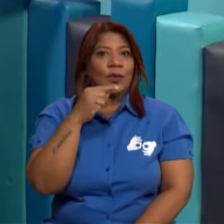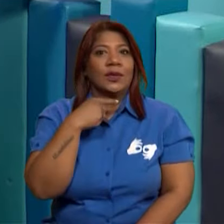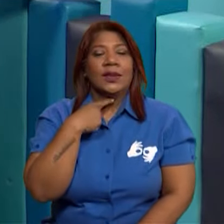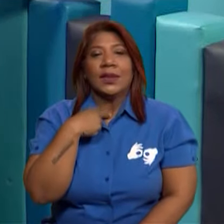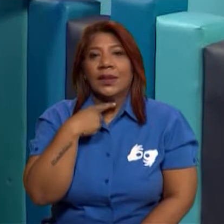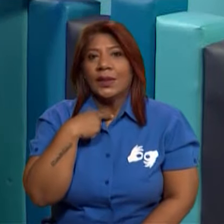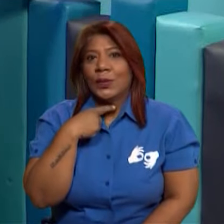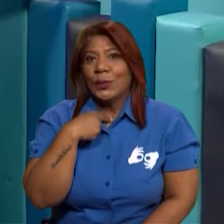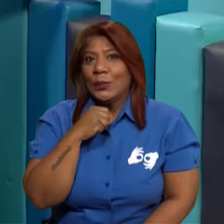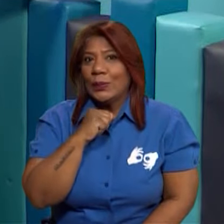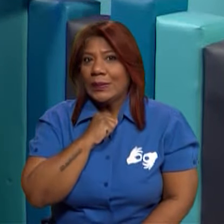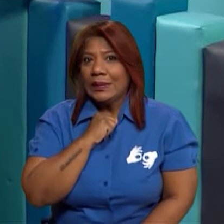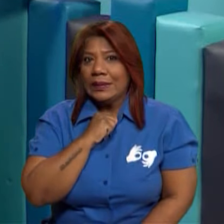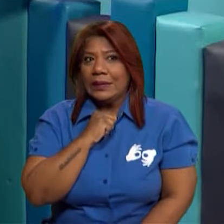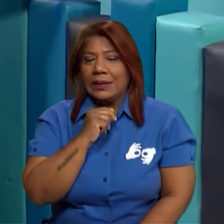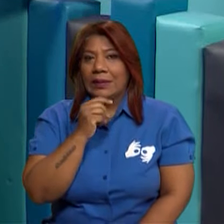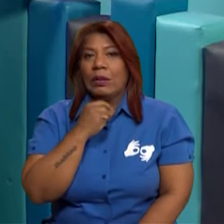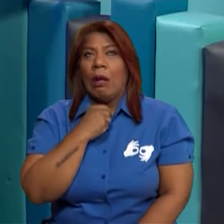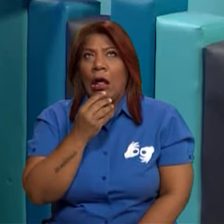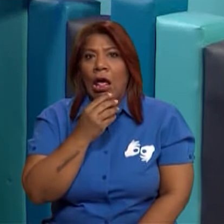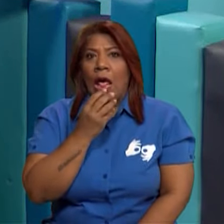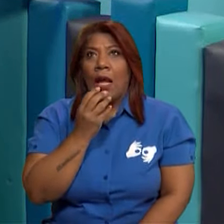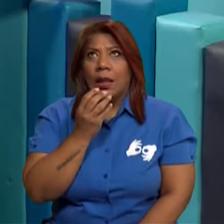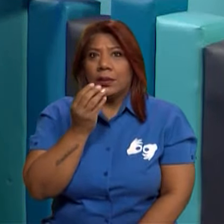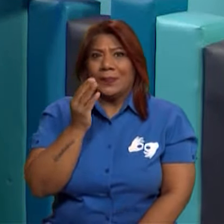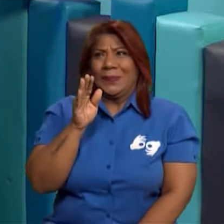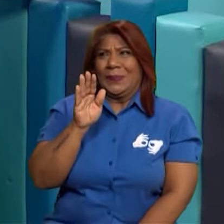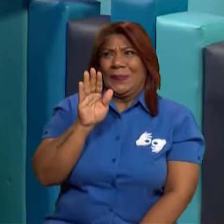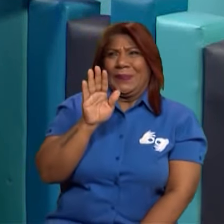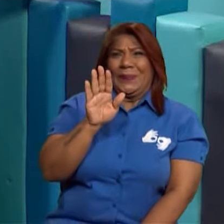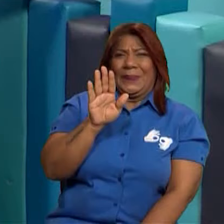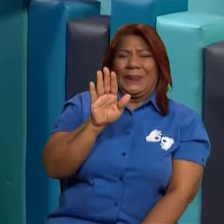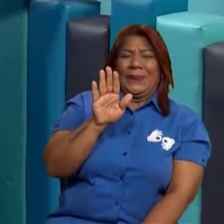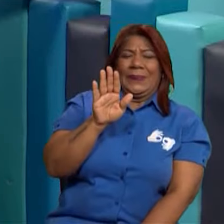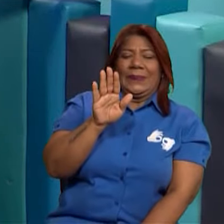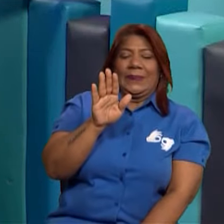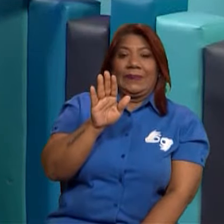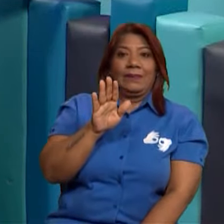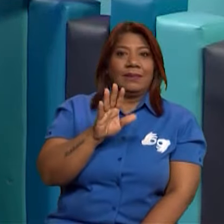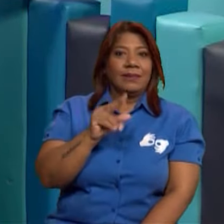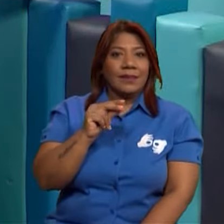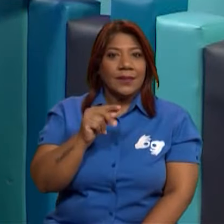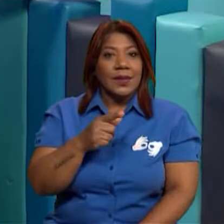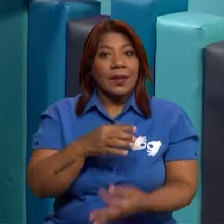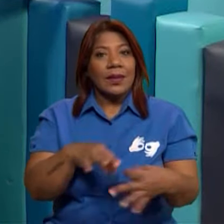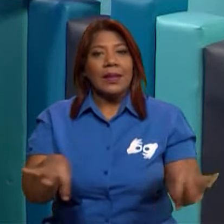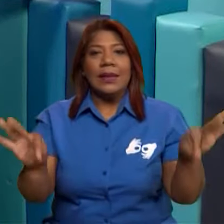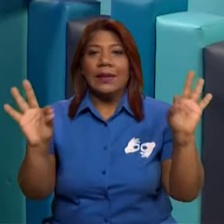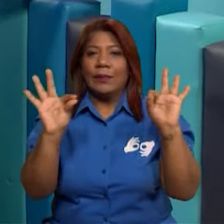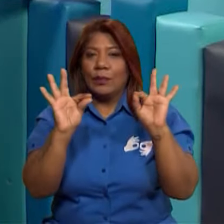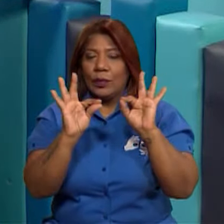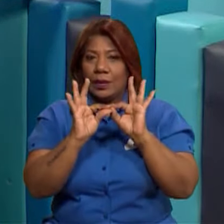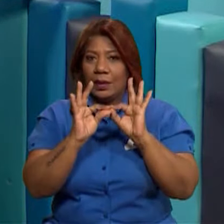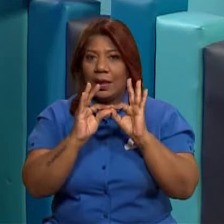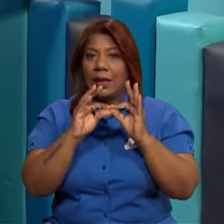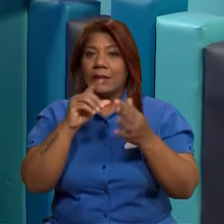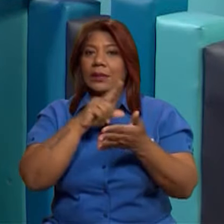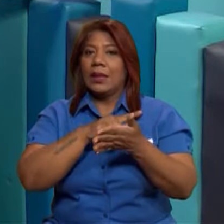te gusta. ¿Por qué? Ah, porque se siente mal. Ah, correcto, sí, no te